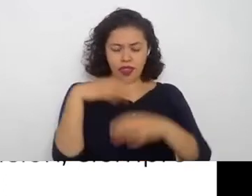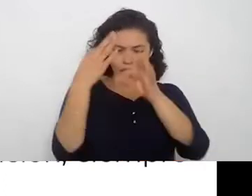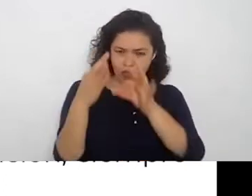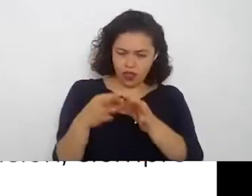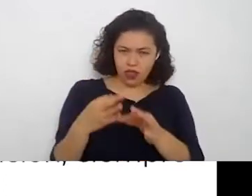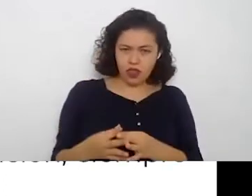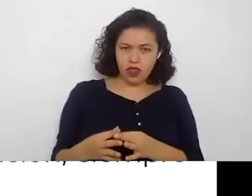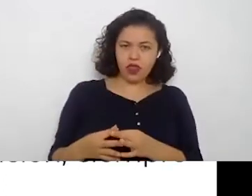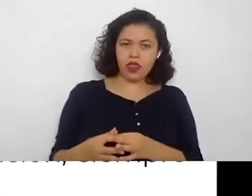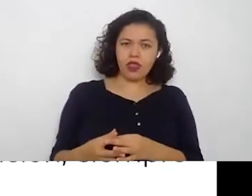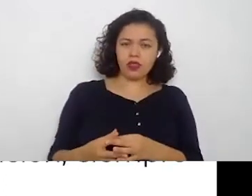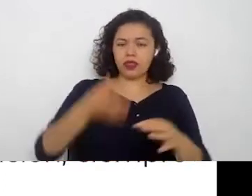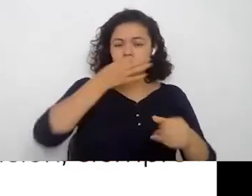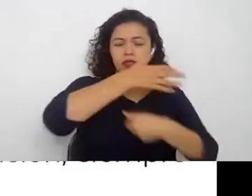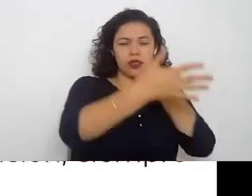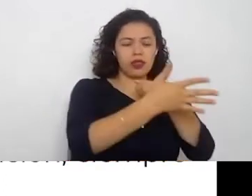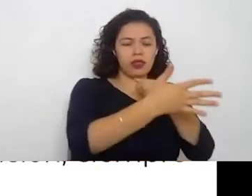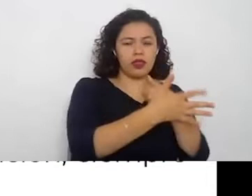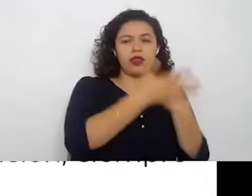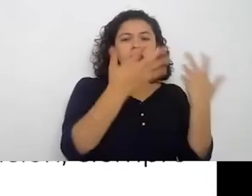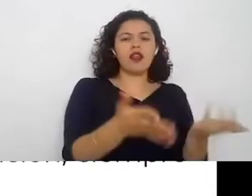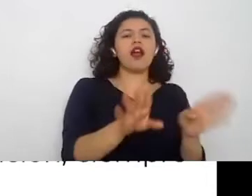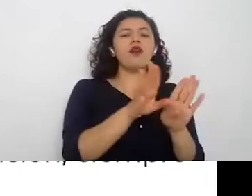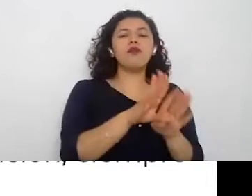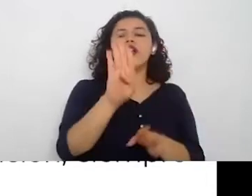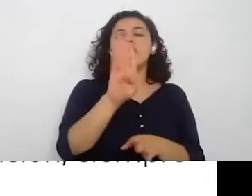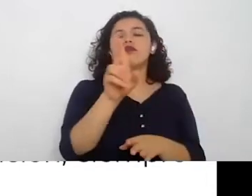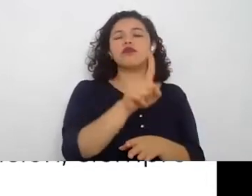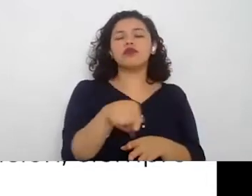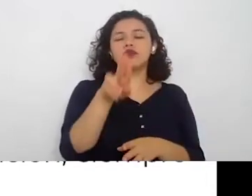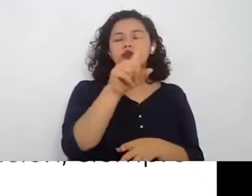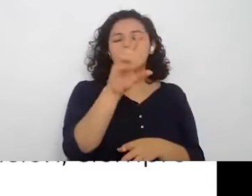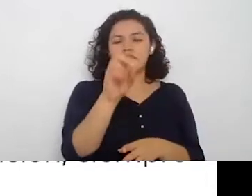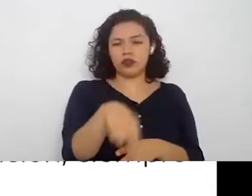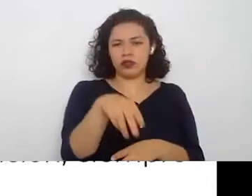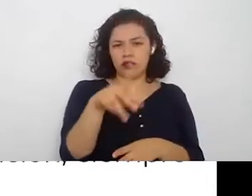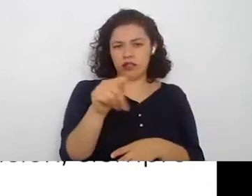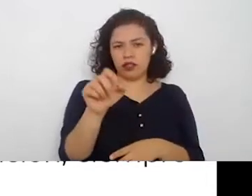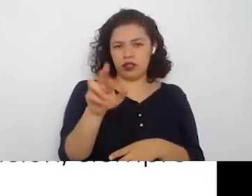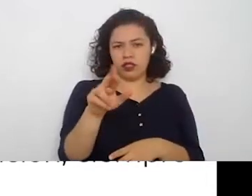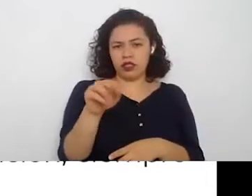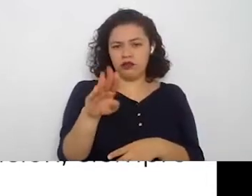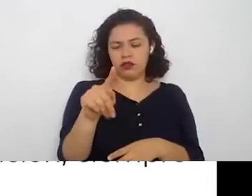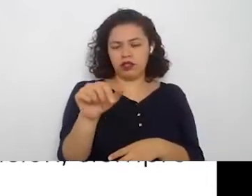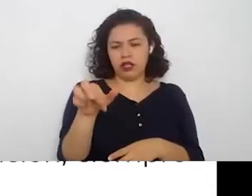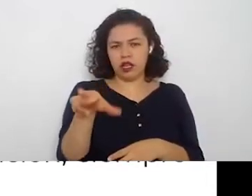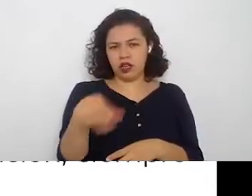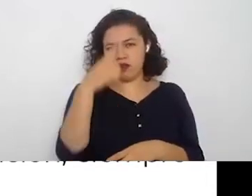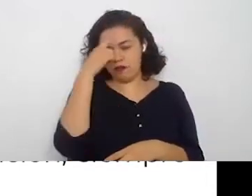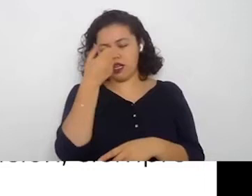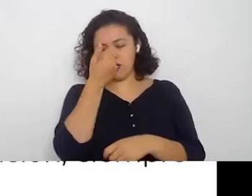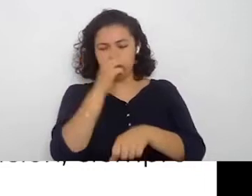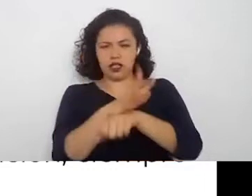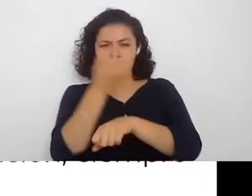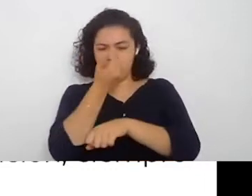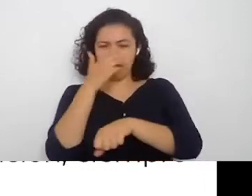ser emitidas y avisadas a través de tu buzón tributario en cuestión de la Secretaría de Administración Tributaria.